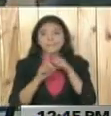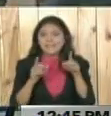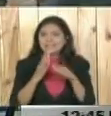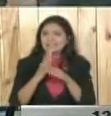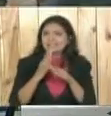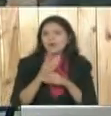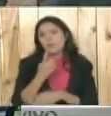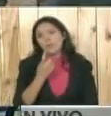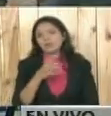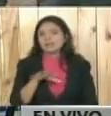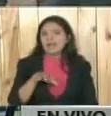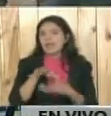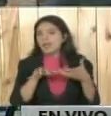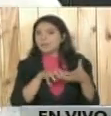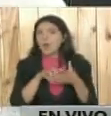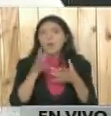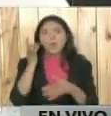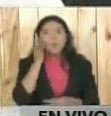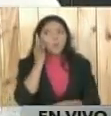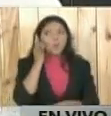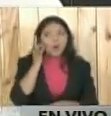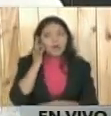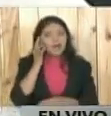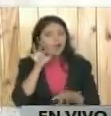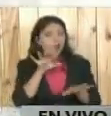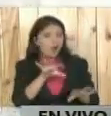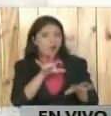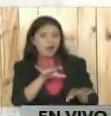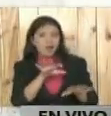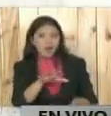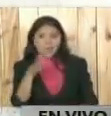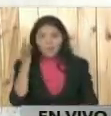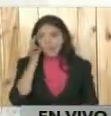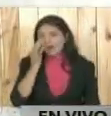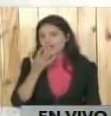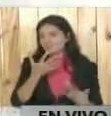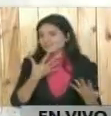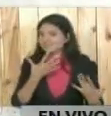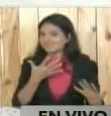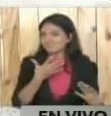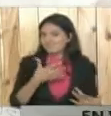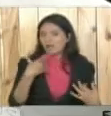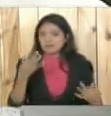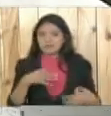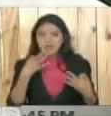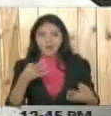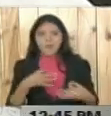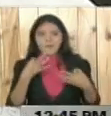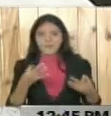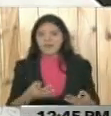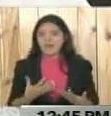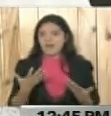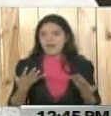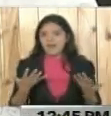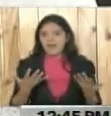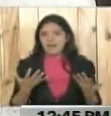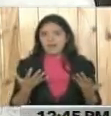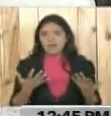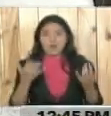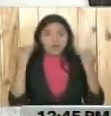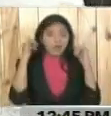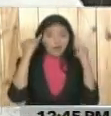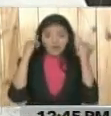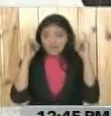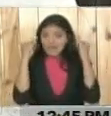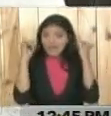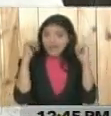las faldas, pues, porque Ismael era muy dicharachero, era la época de estar siempre con la rumba en esa